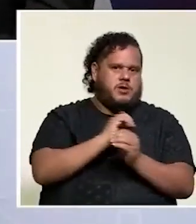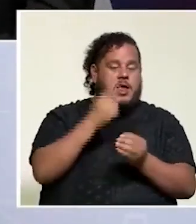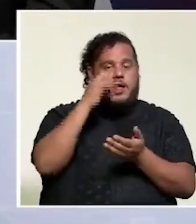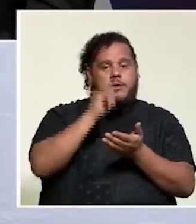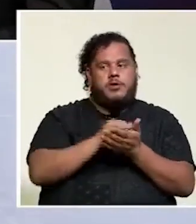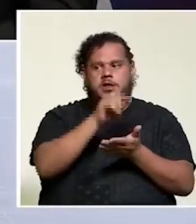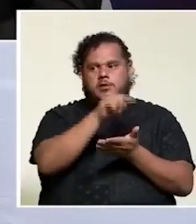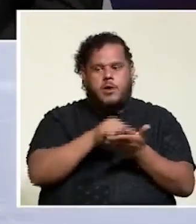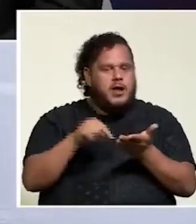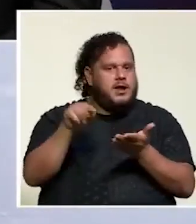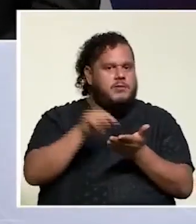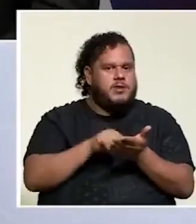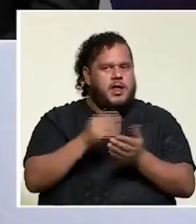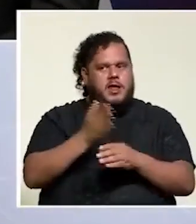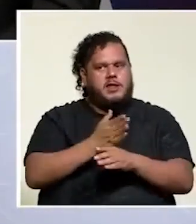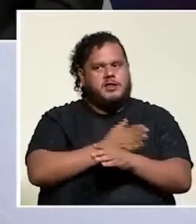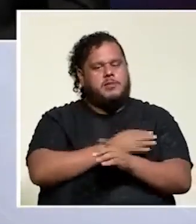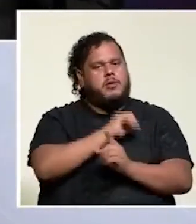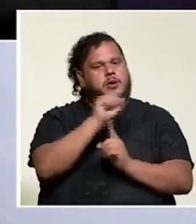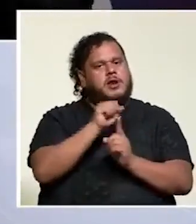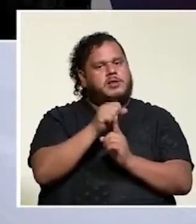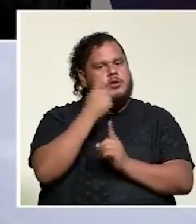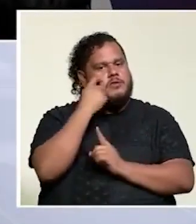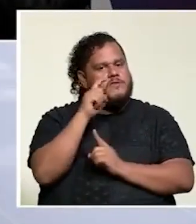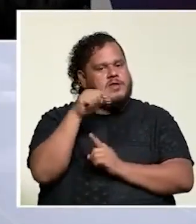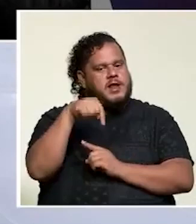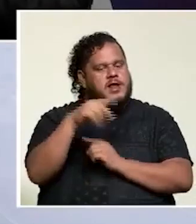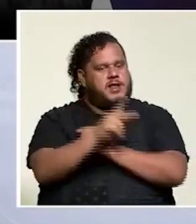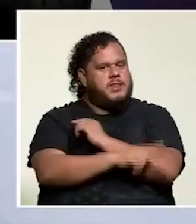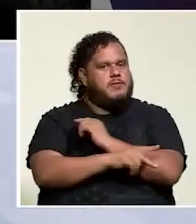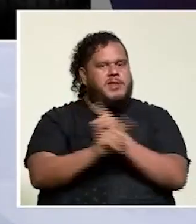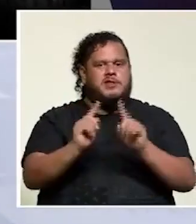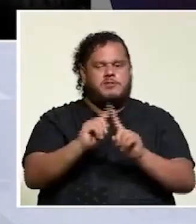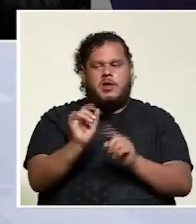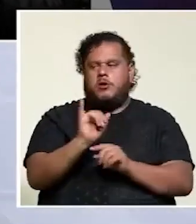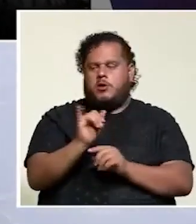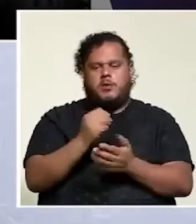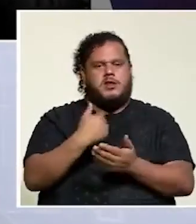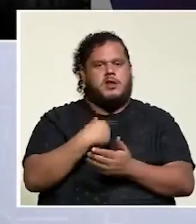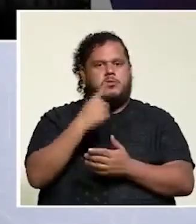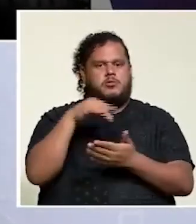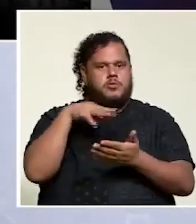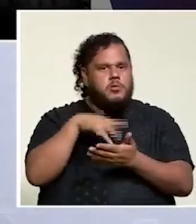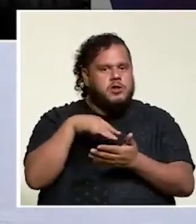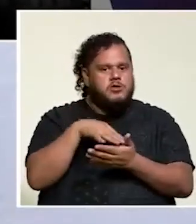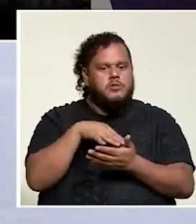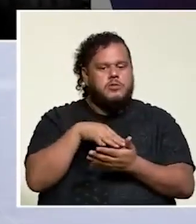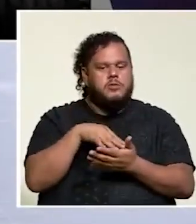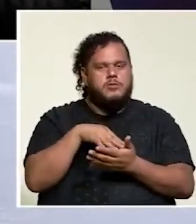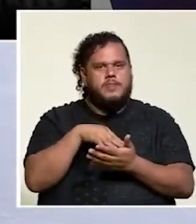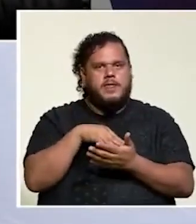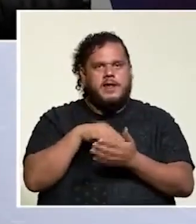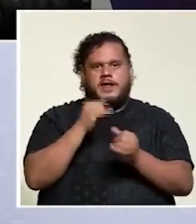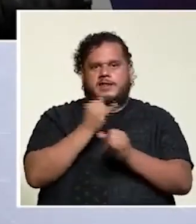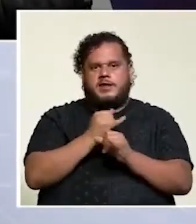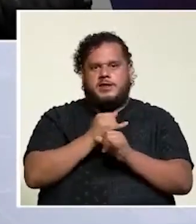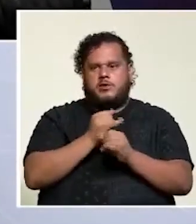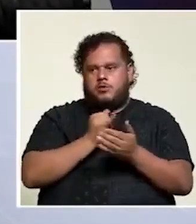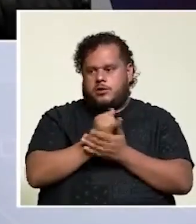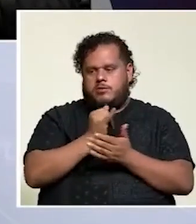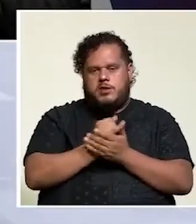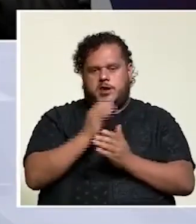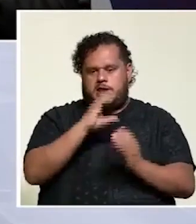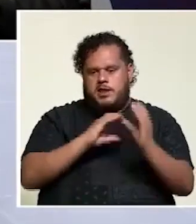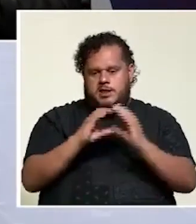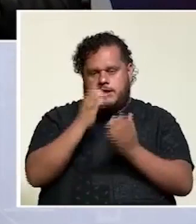al eliminarlos se mejora la situación fiscal del país. Pero además tenemos un estudio del Instituto de Investigaciones en